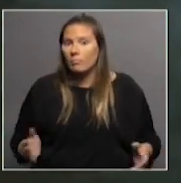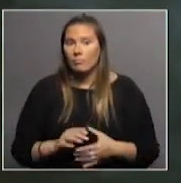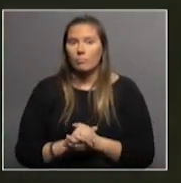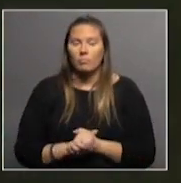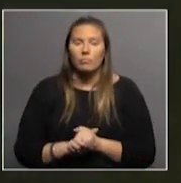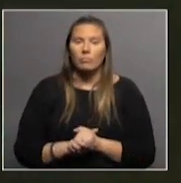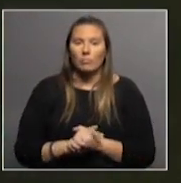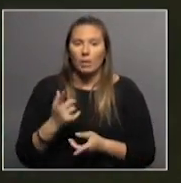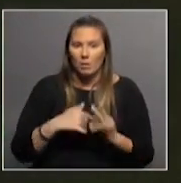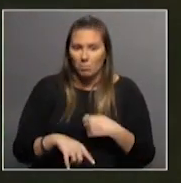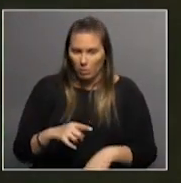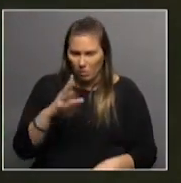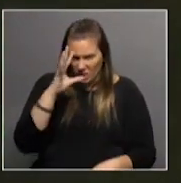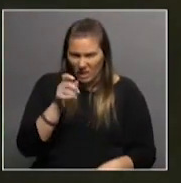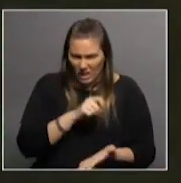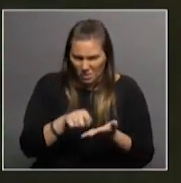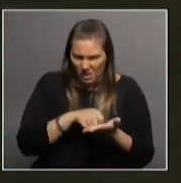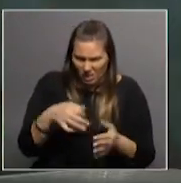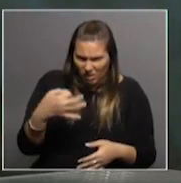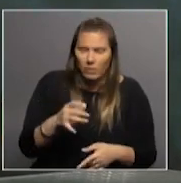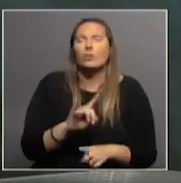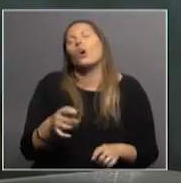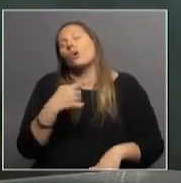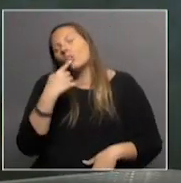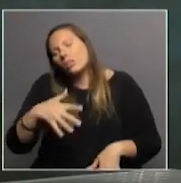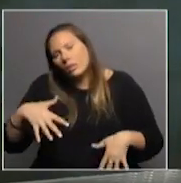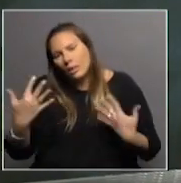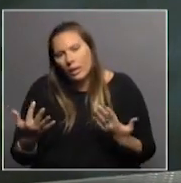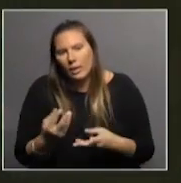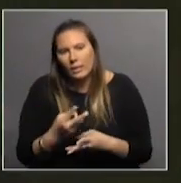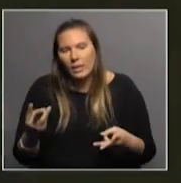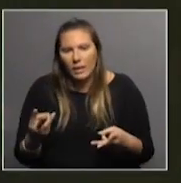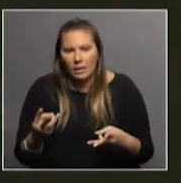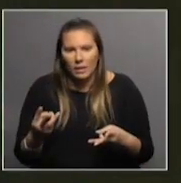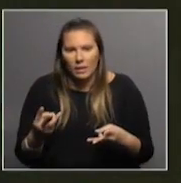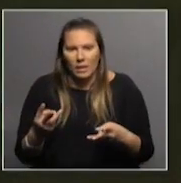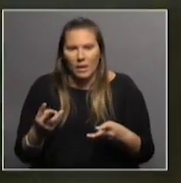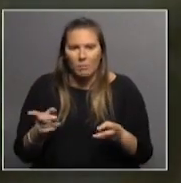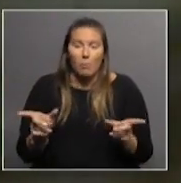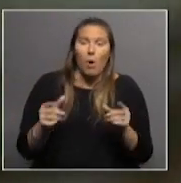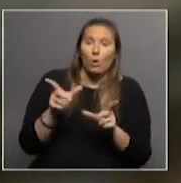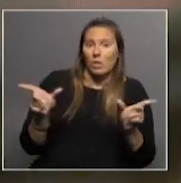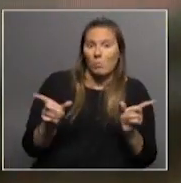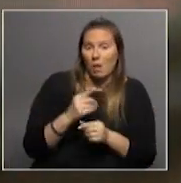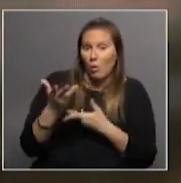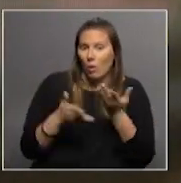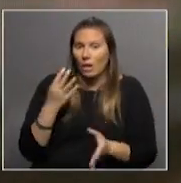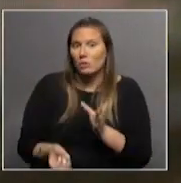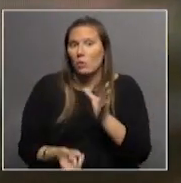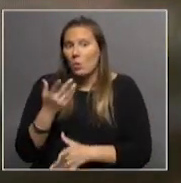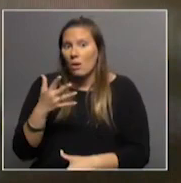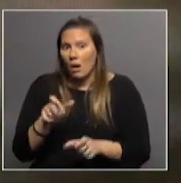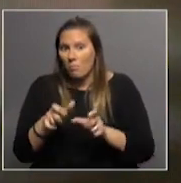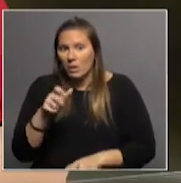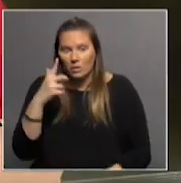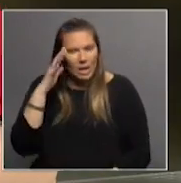pero exigen no componer bien no digo digo que no vamos a terminar con el tema nuevo no sé si la gente va a querer